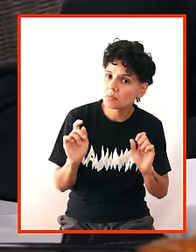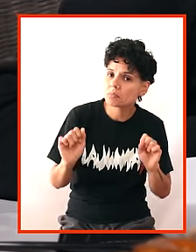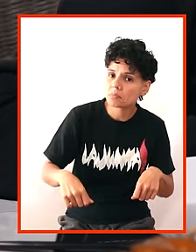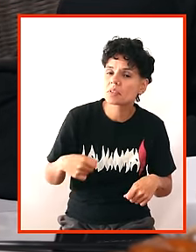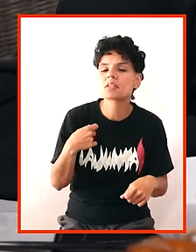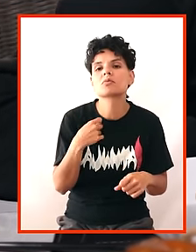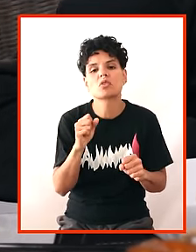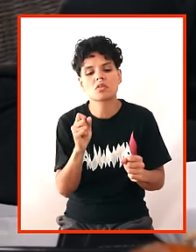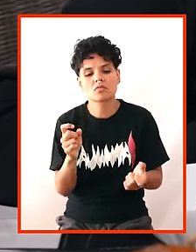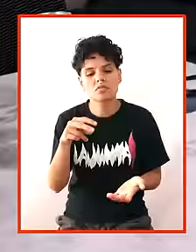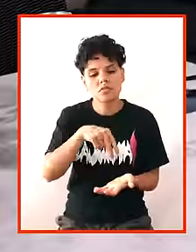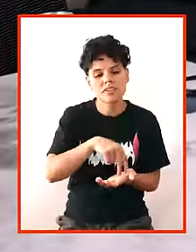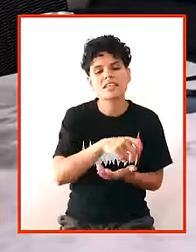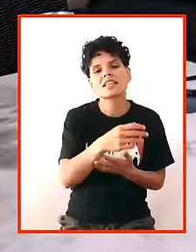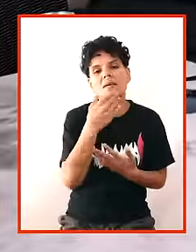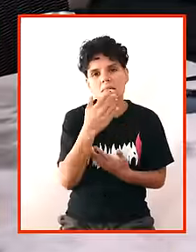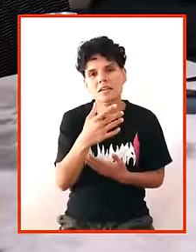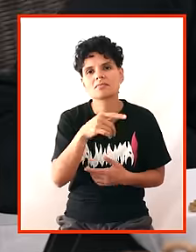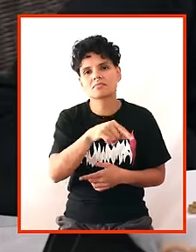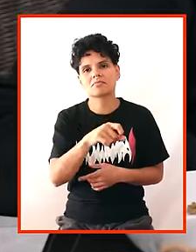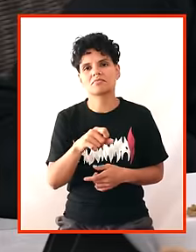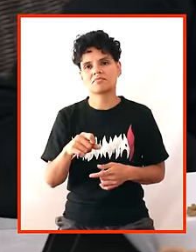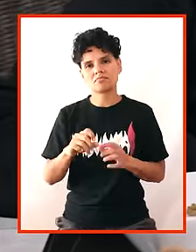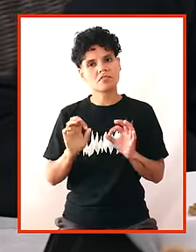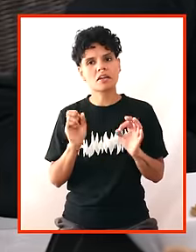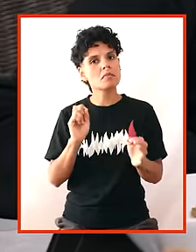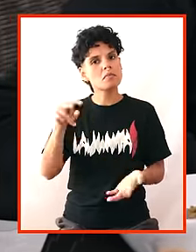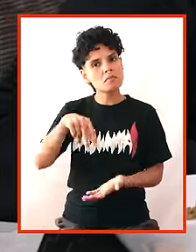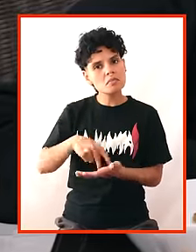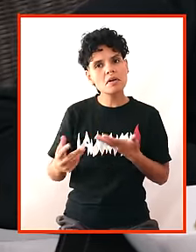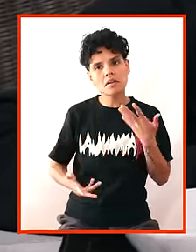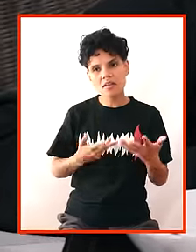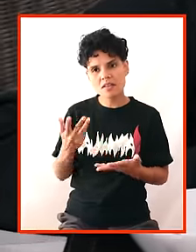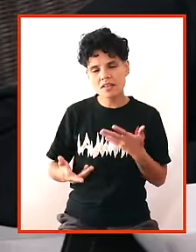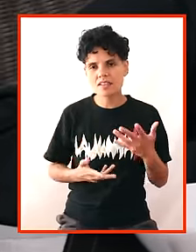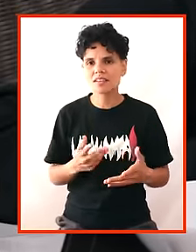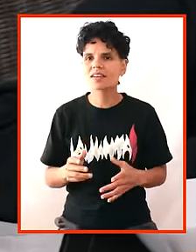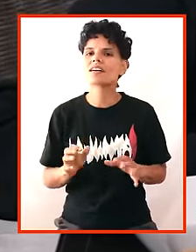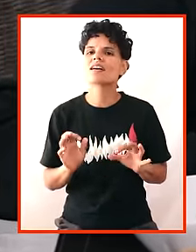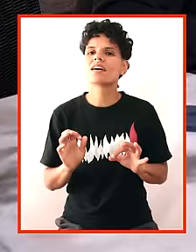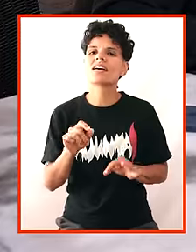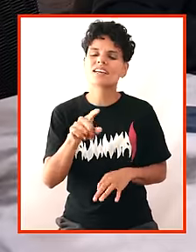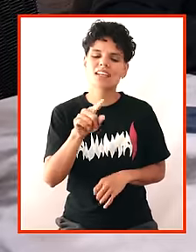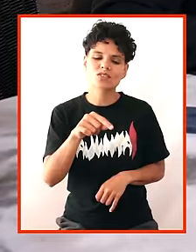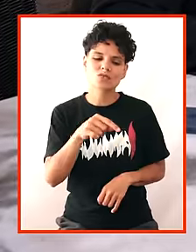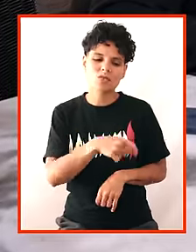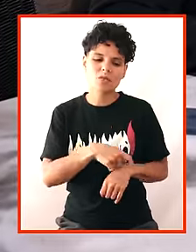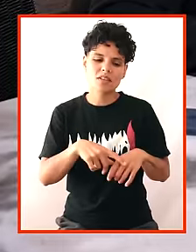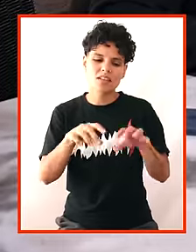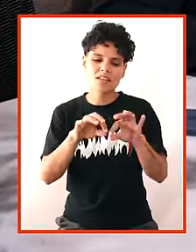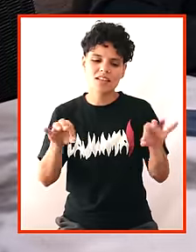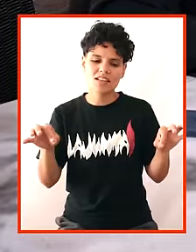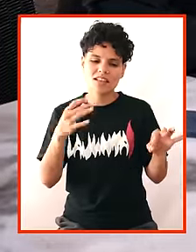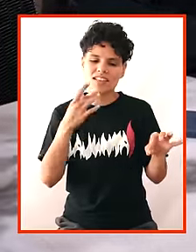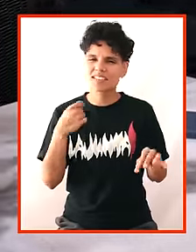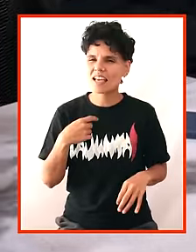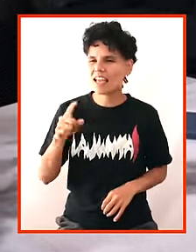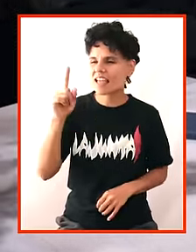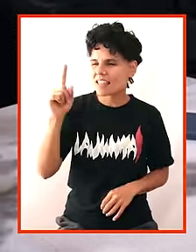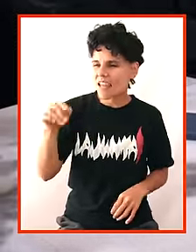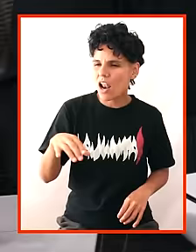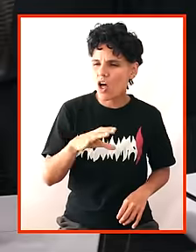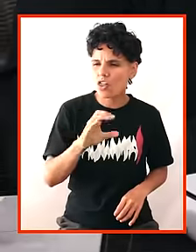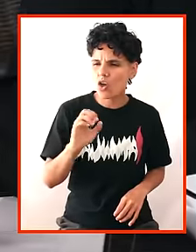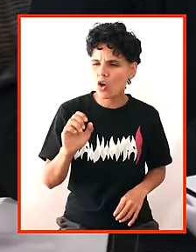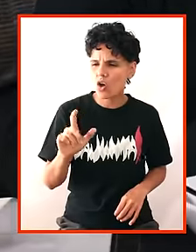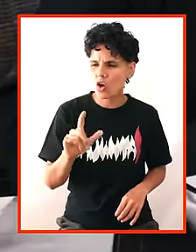tema y yo eso, la ciudad y todo. Y dijo, y ahí se subió. Y lanzó su célebre y famosa frase, esta es la onda, Goyito.